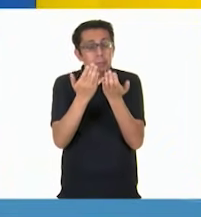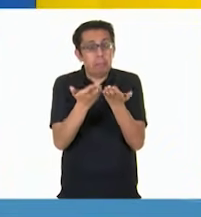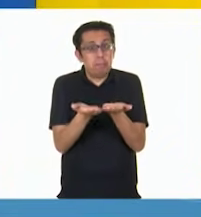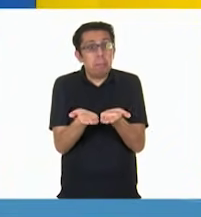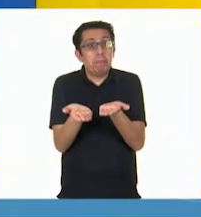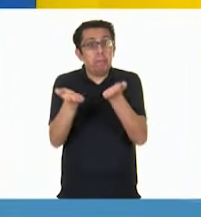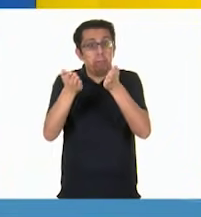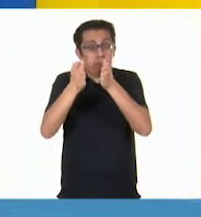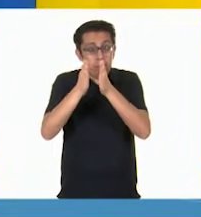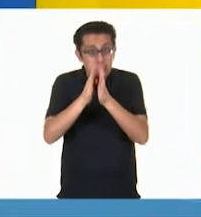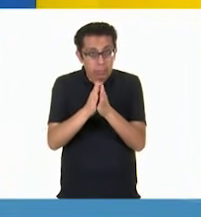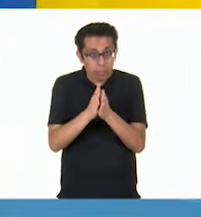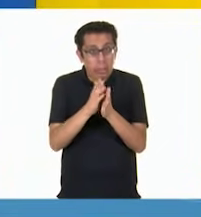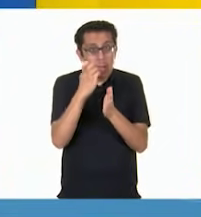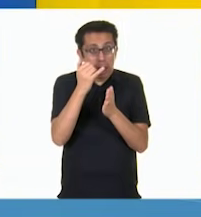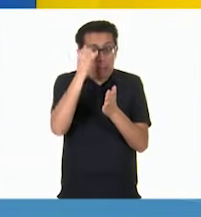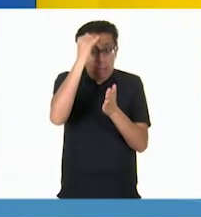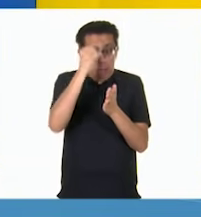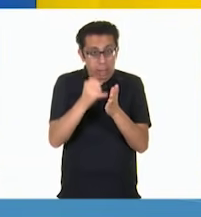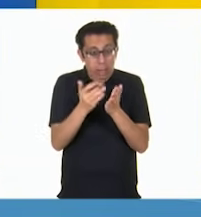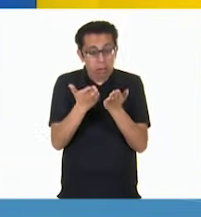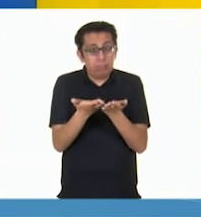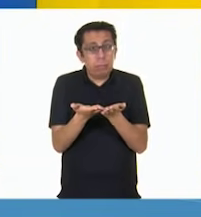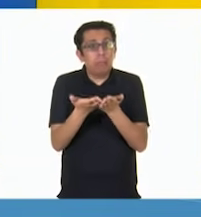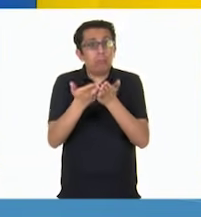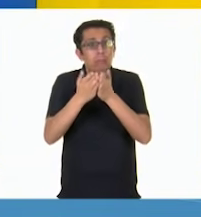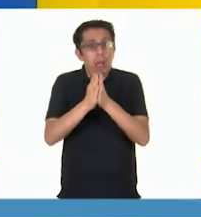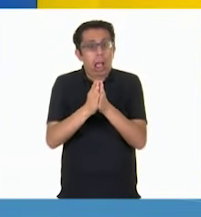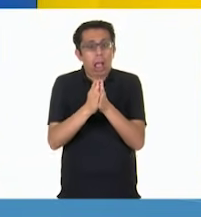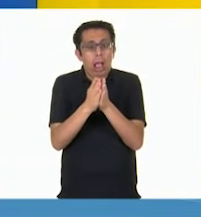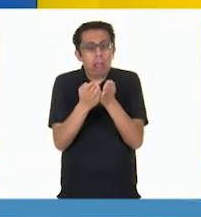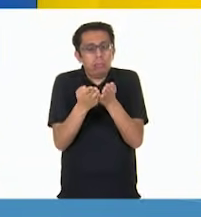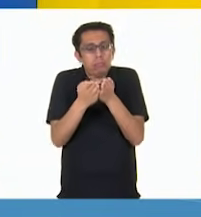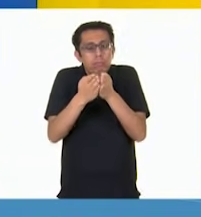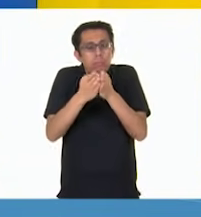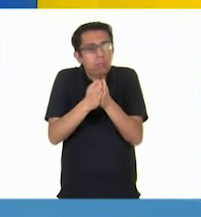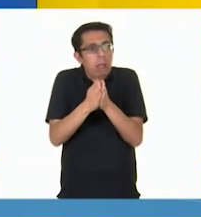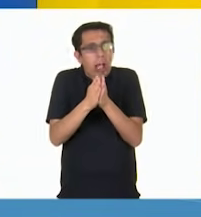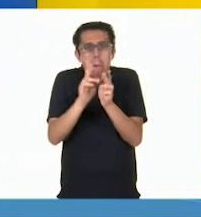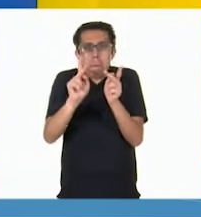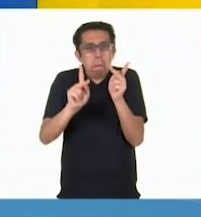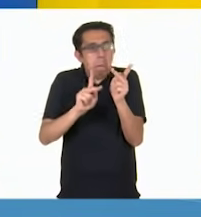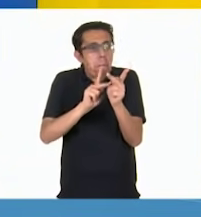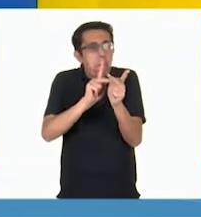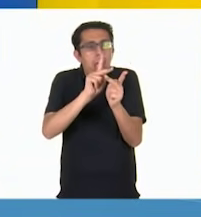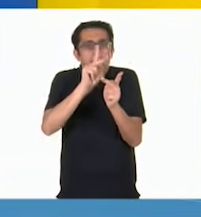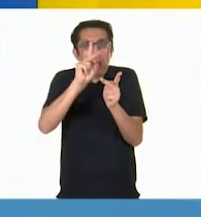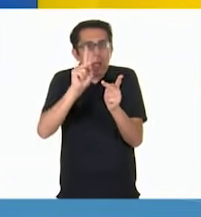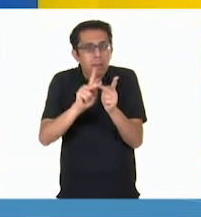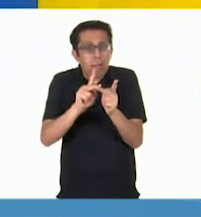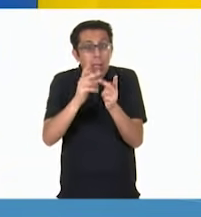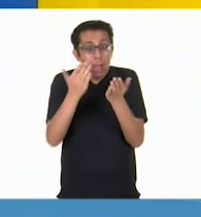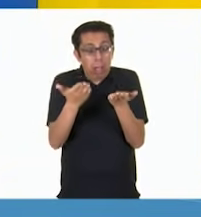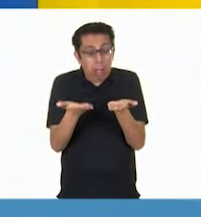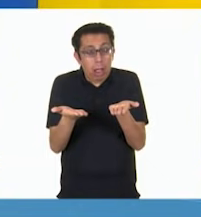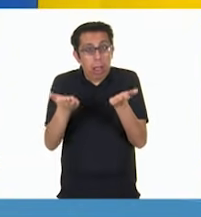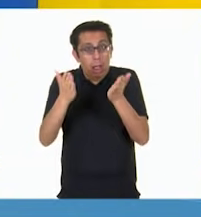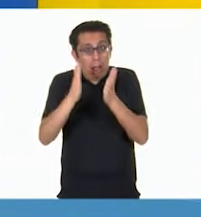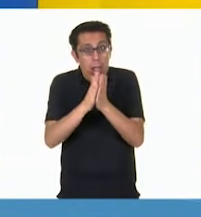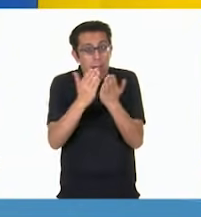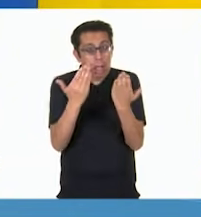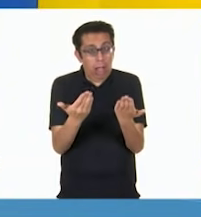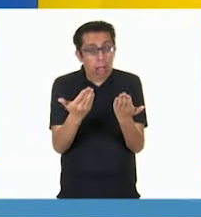la figura sobre ese eje, todos sus puntos coinciden y se dice que estas dos partes son